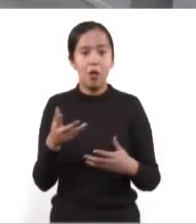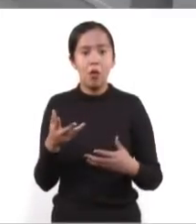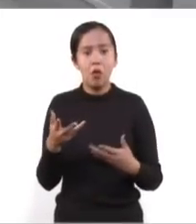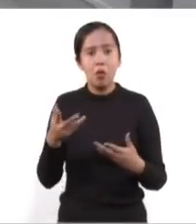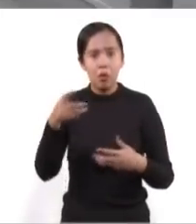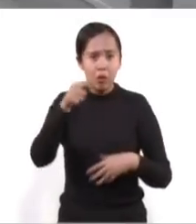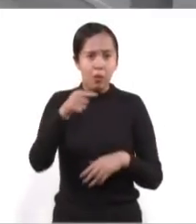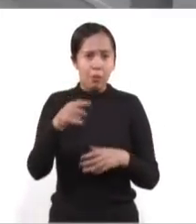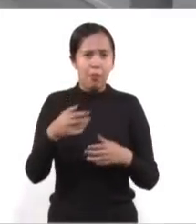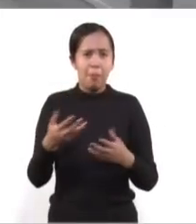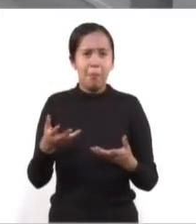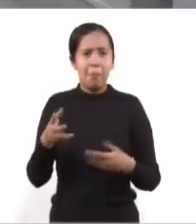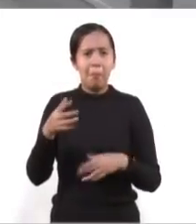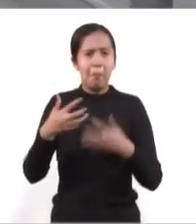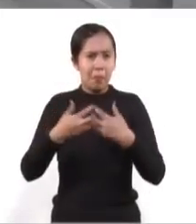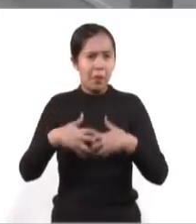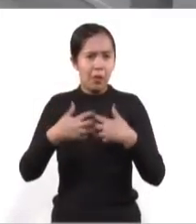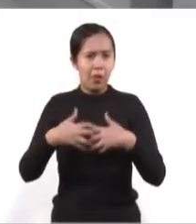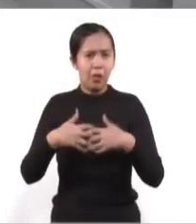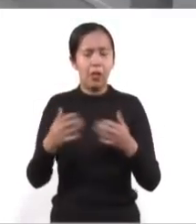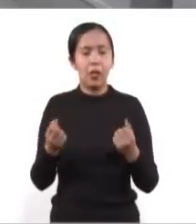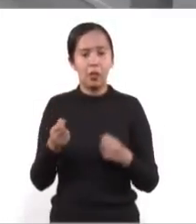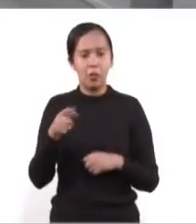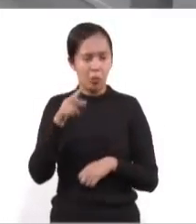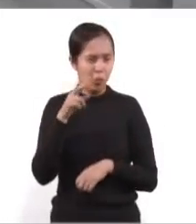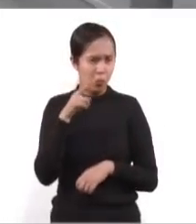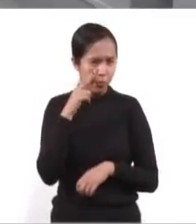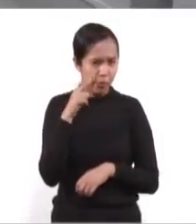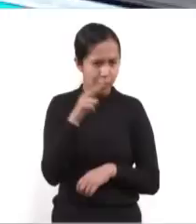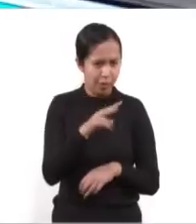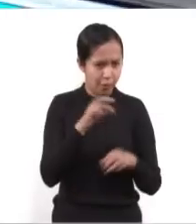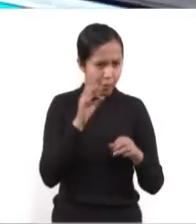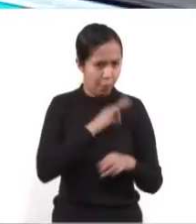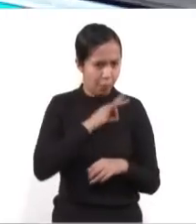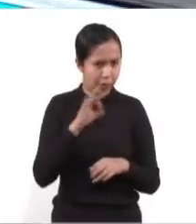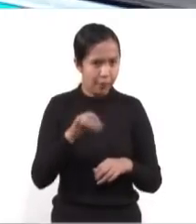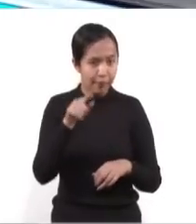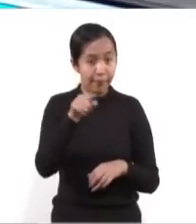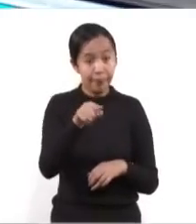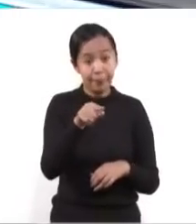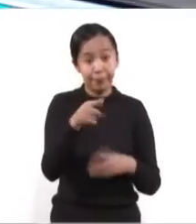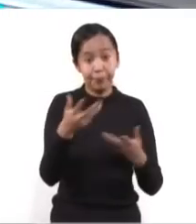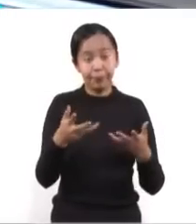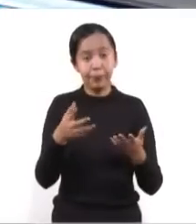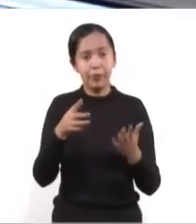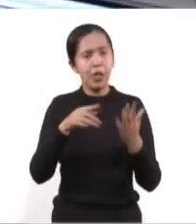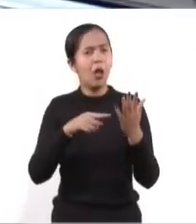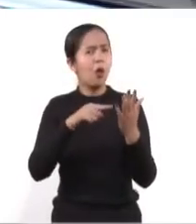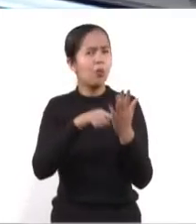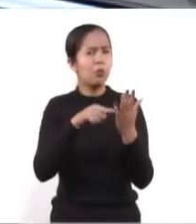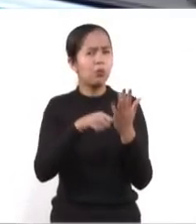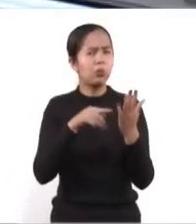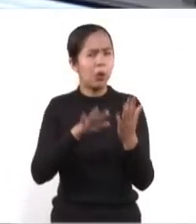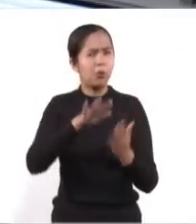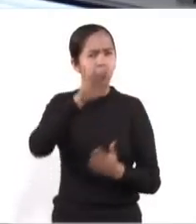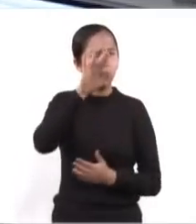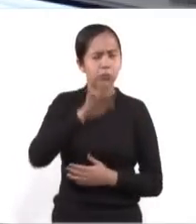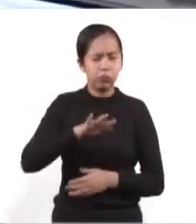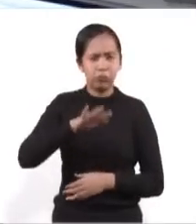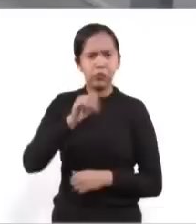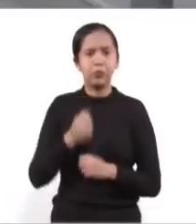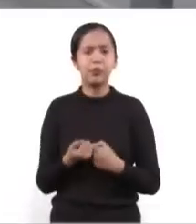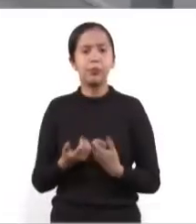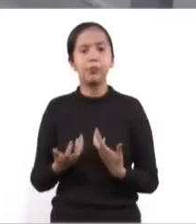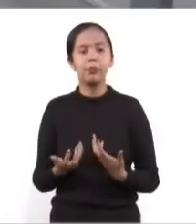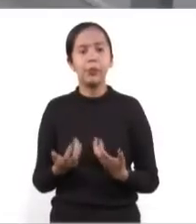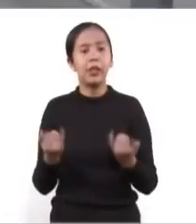sus máquinas, en sus escritorios, el despacho. Y aquí mismo entiendo, Memo, ahorita lo comentarás tú, van a